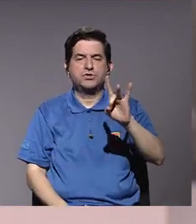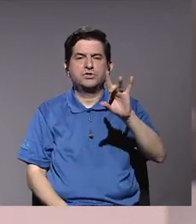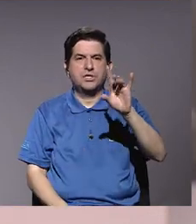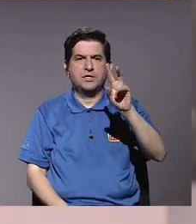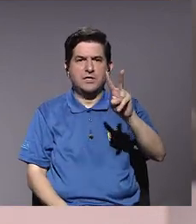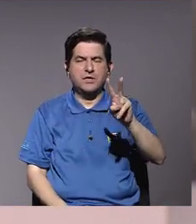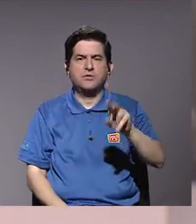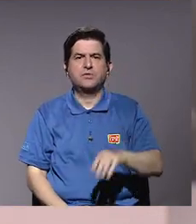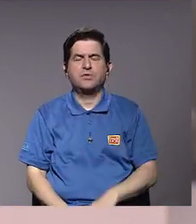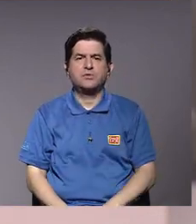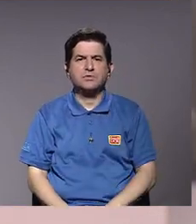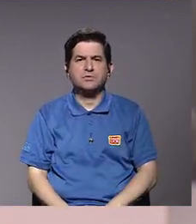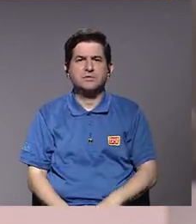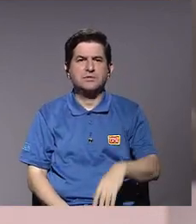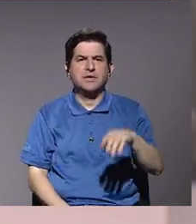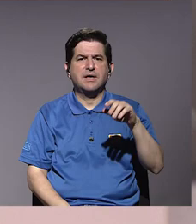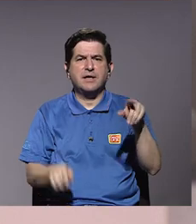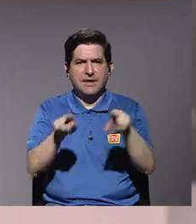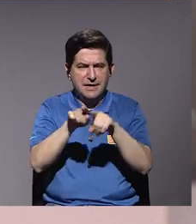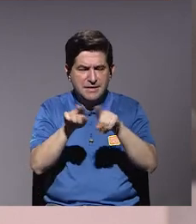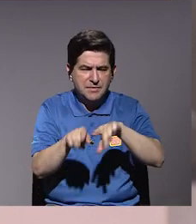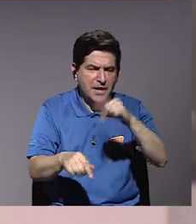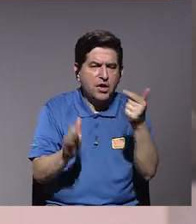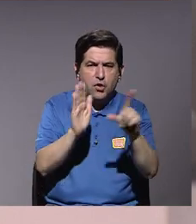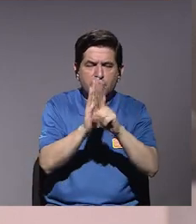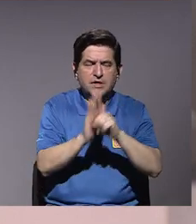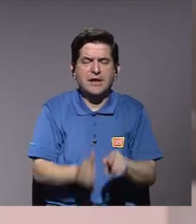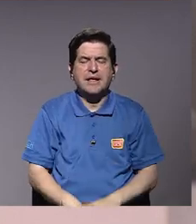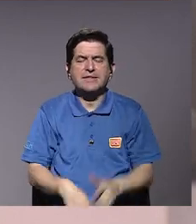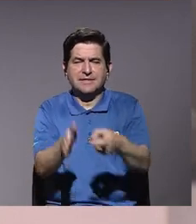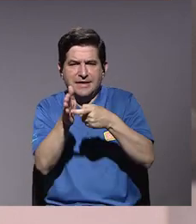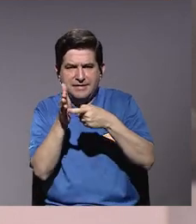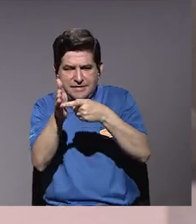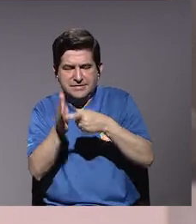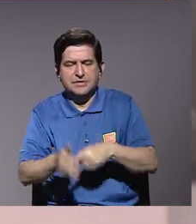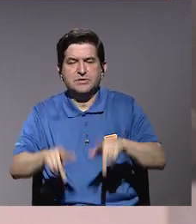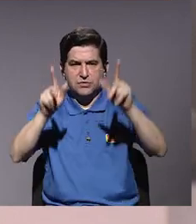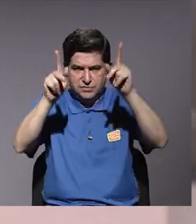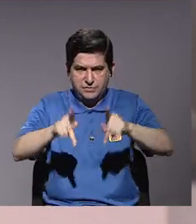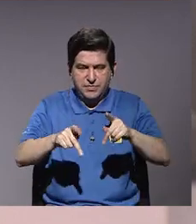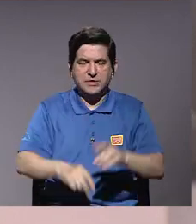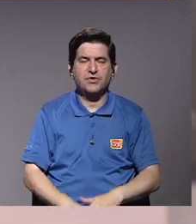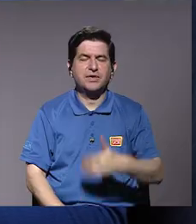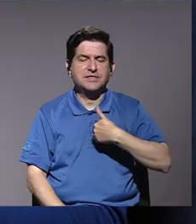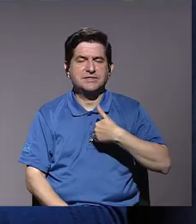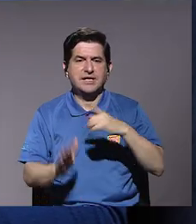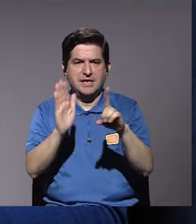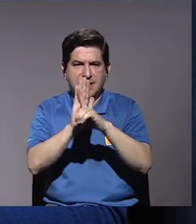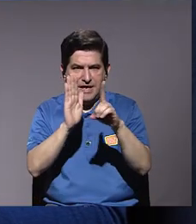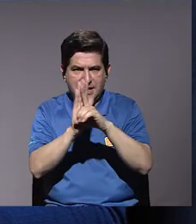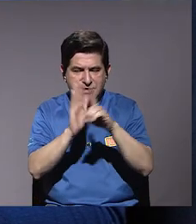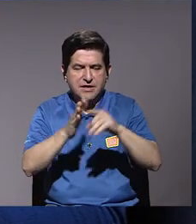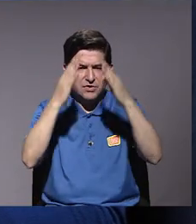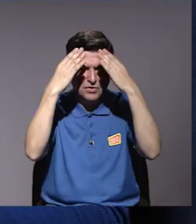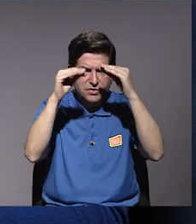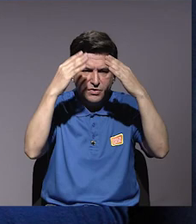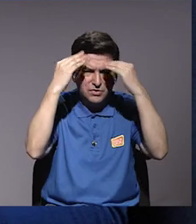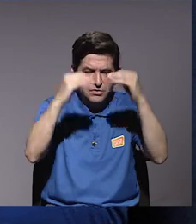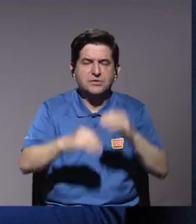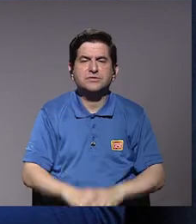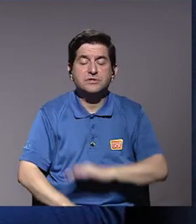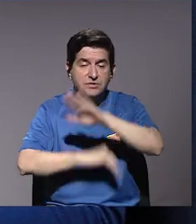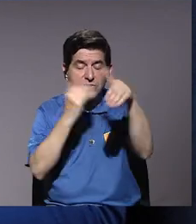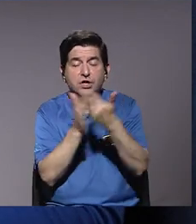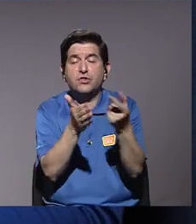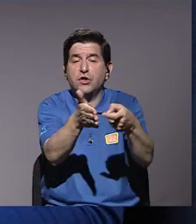ley 82-20-89-90, que es de exceso de trámites y requisitos, donde establece que los usuarios tienen el derecho de estar